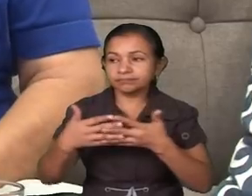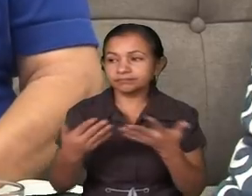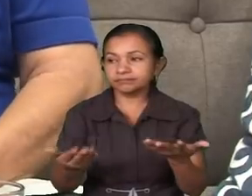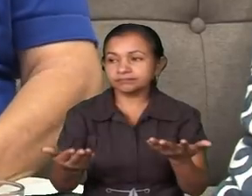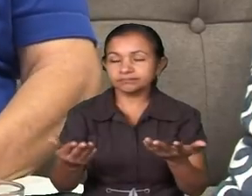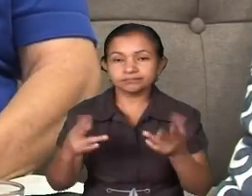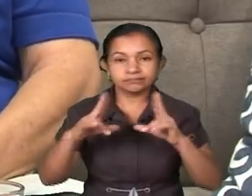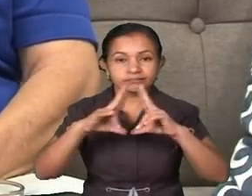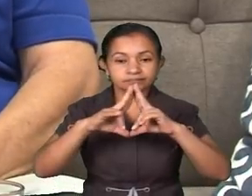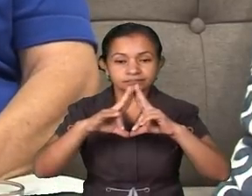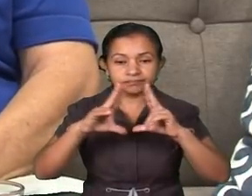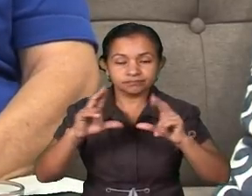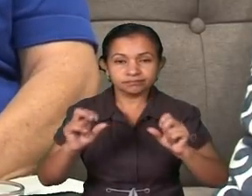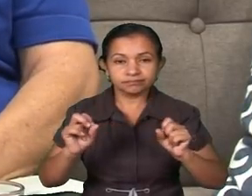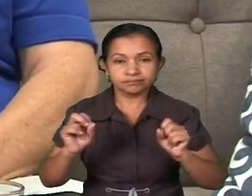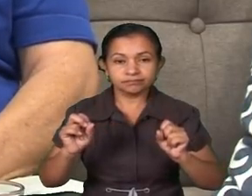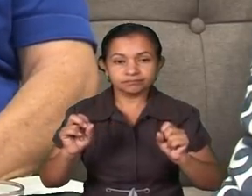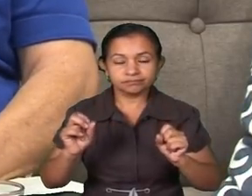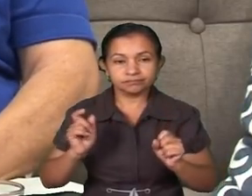los nicaragüenses